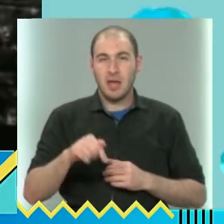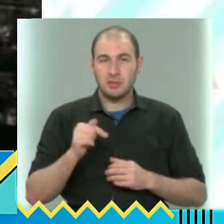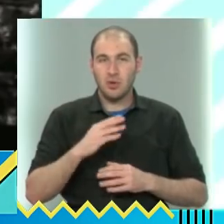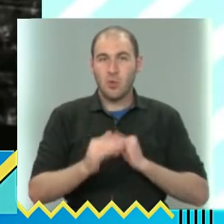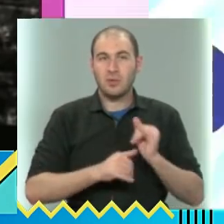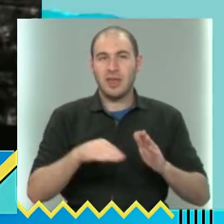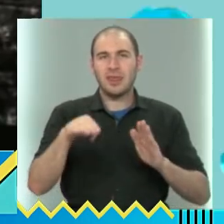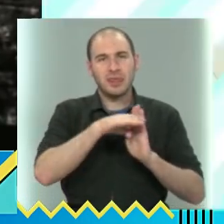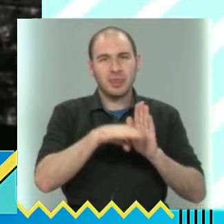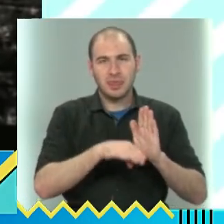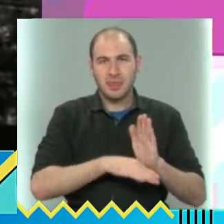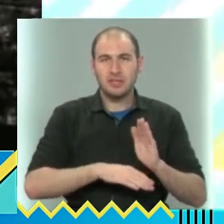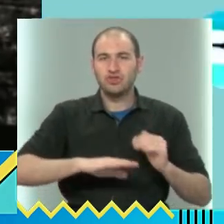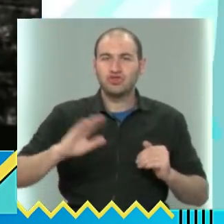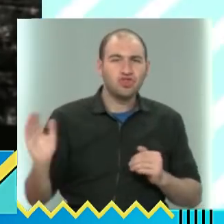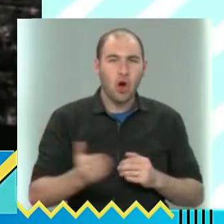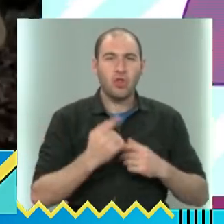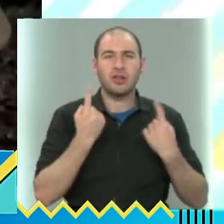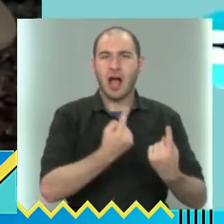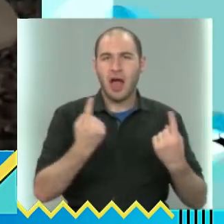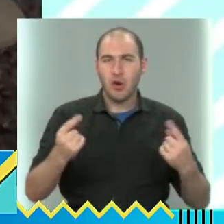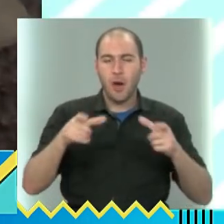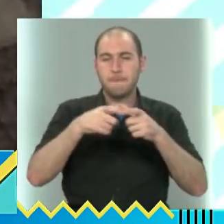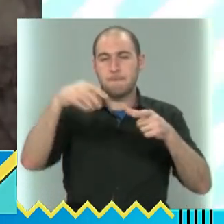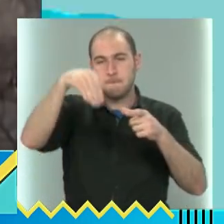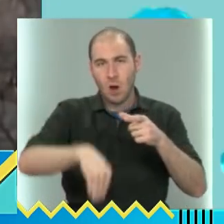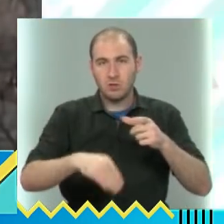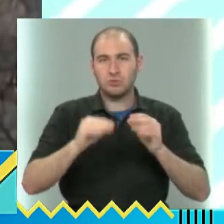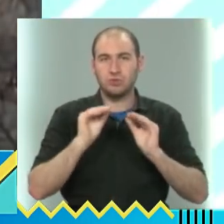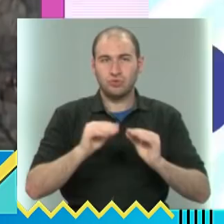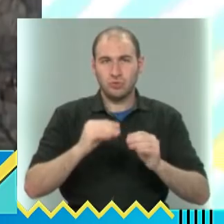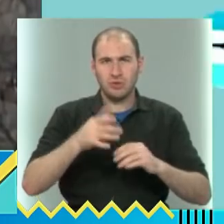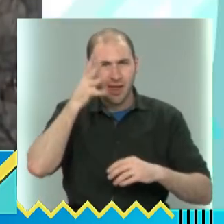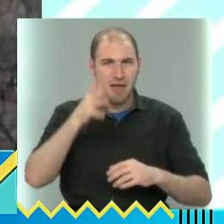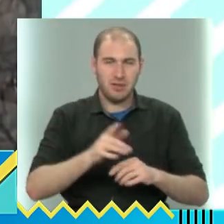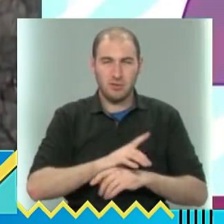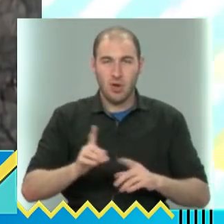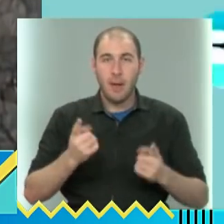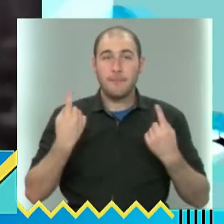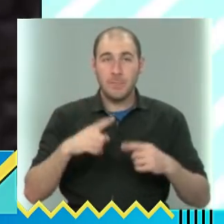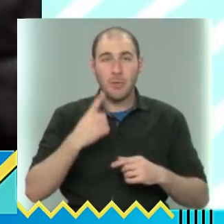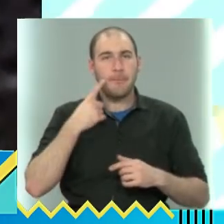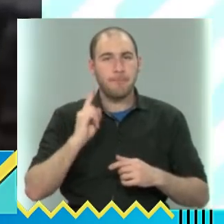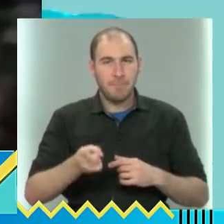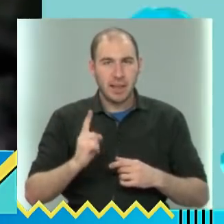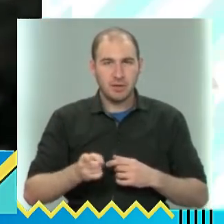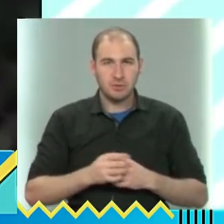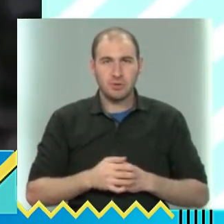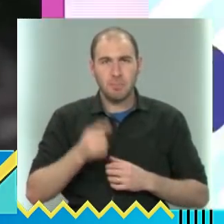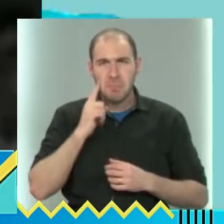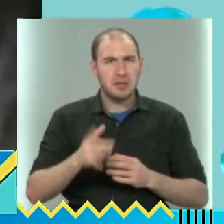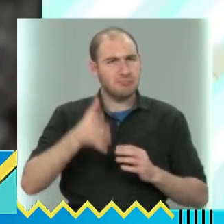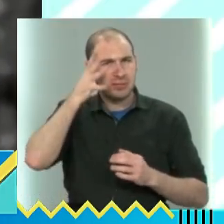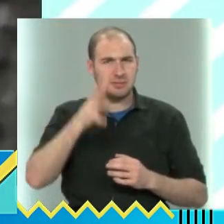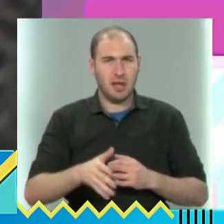hablar de un determinismo de que todos y cada uno de los pozos de fracking vayan a contaminar seriamente. Sin embargo, los riesgos son sumamente